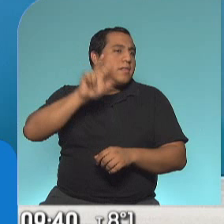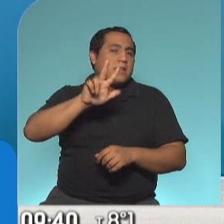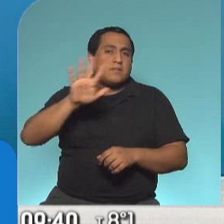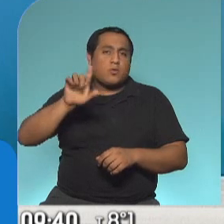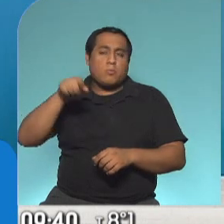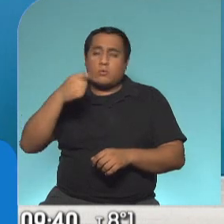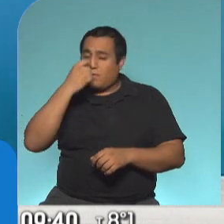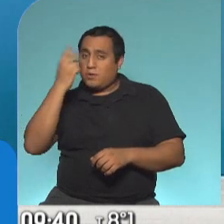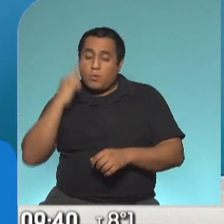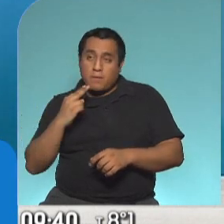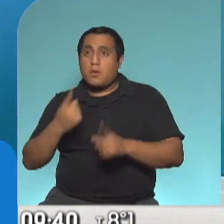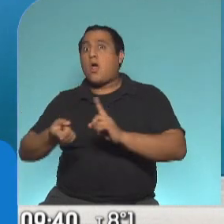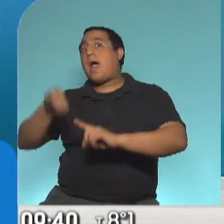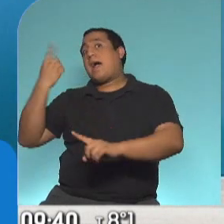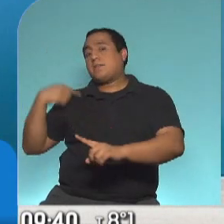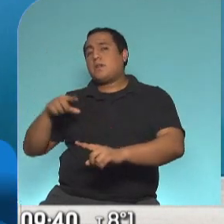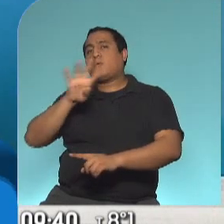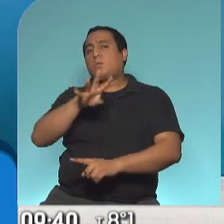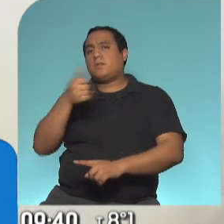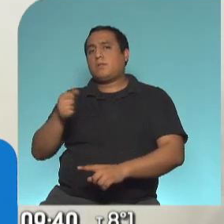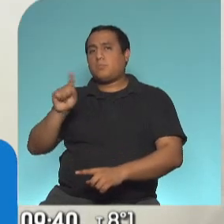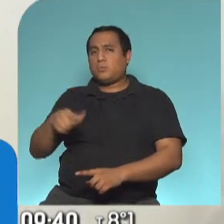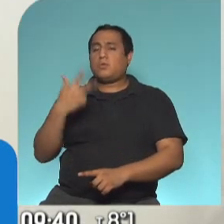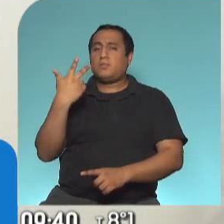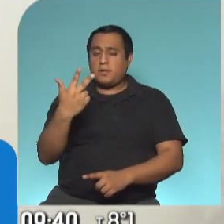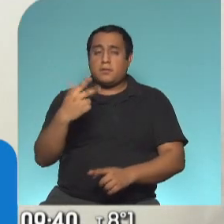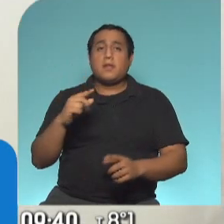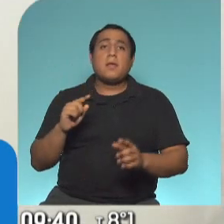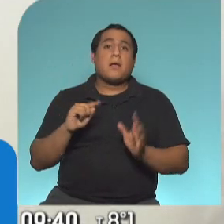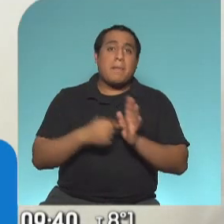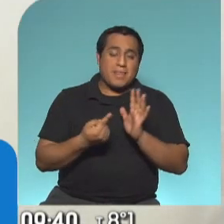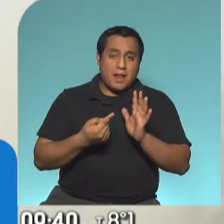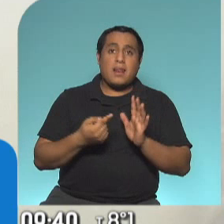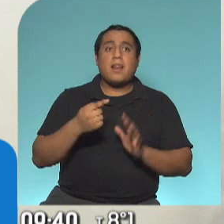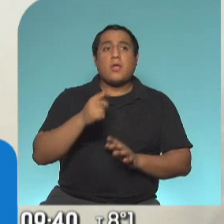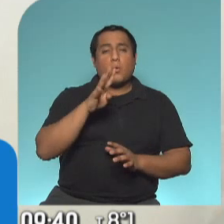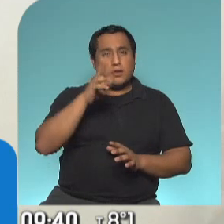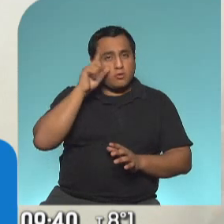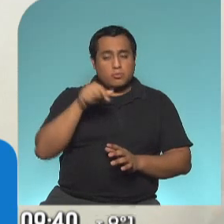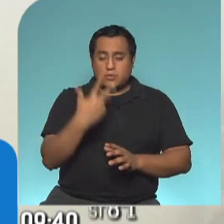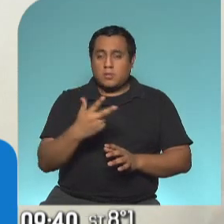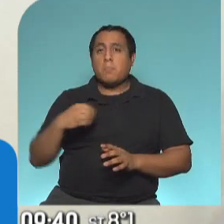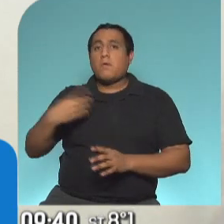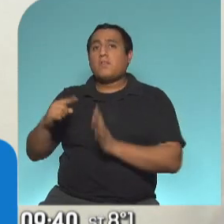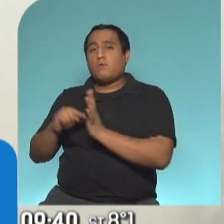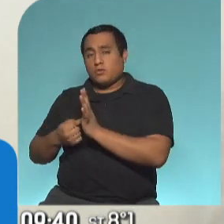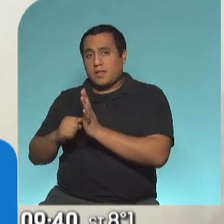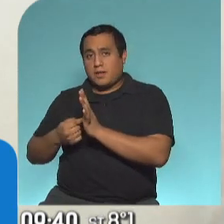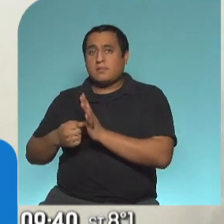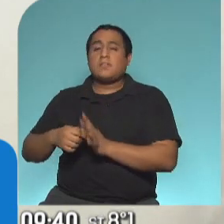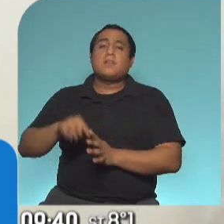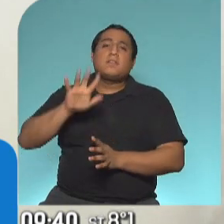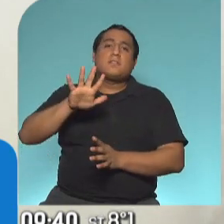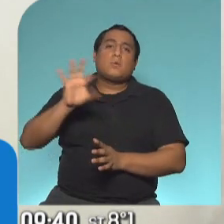29 en el día de ayer fue 46.3 en cava 38.3 en provincia de buenos aires amba